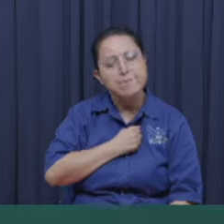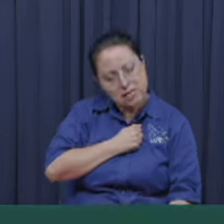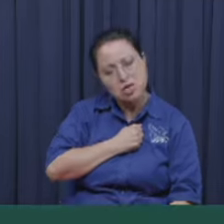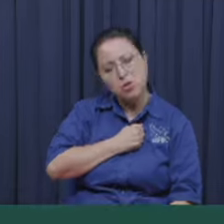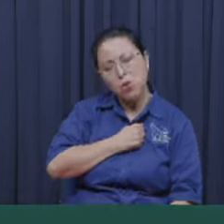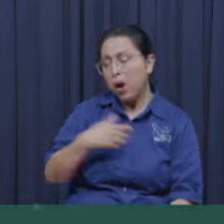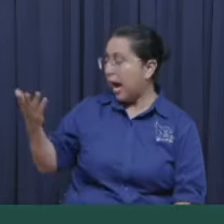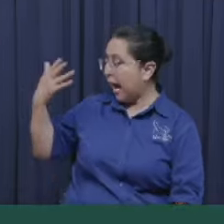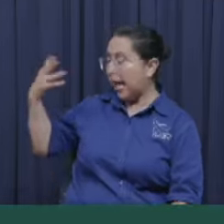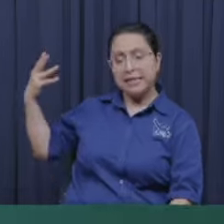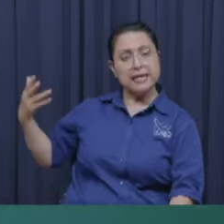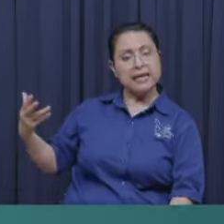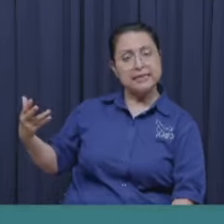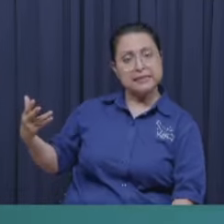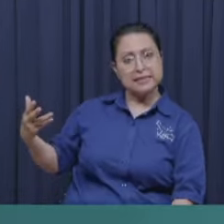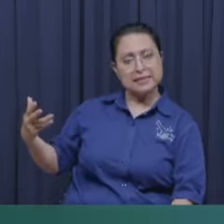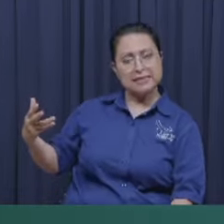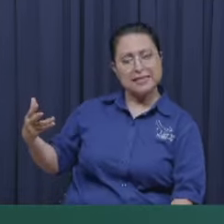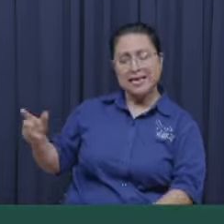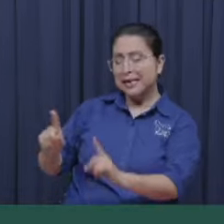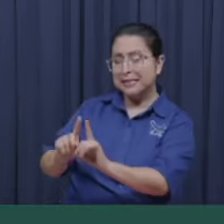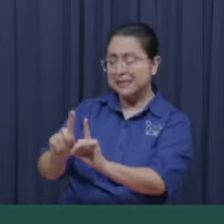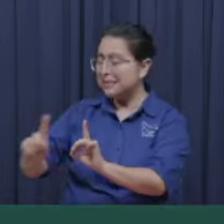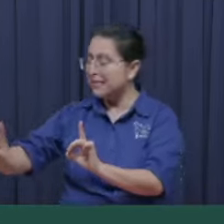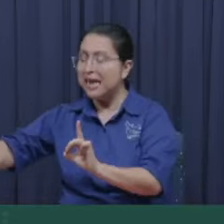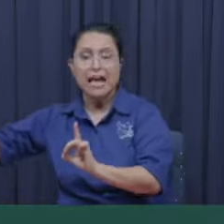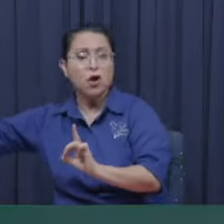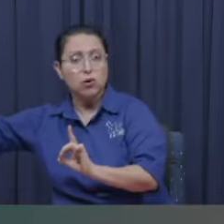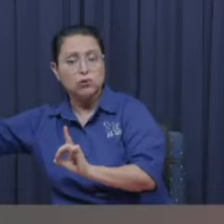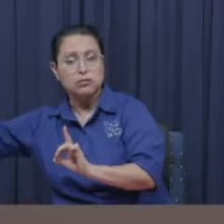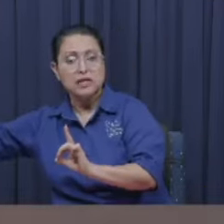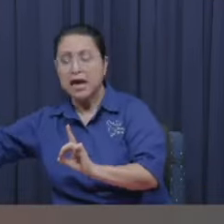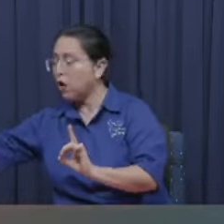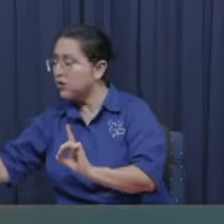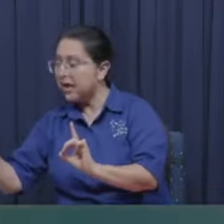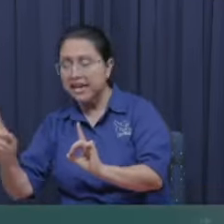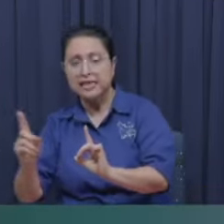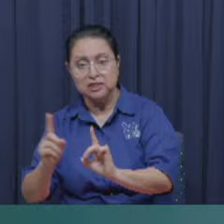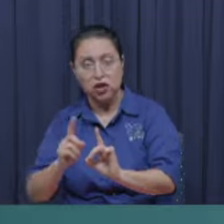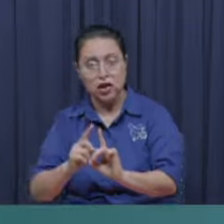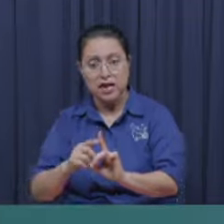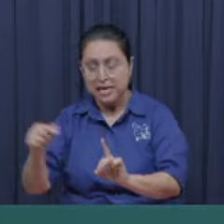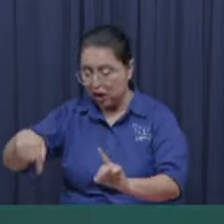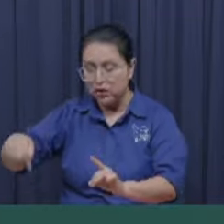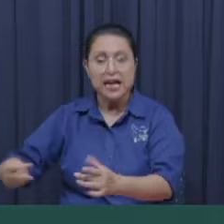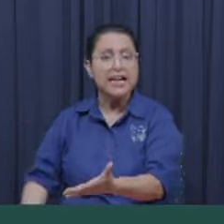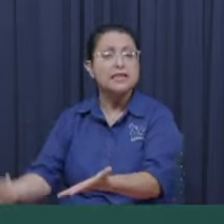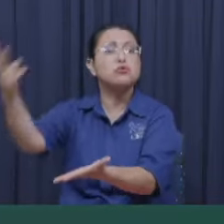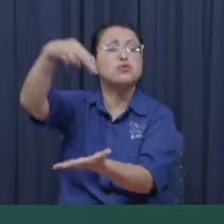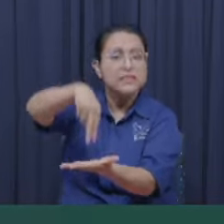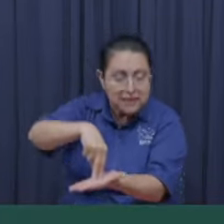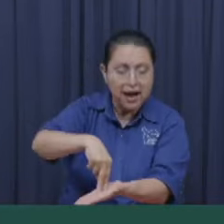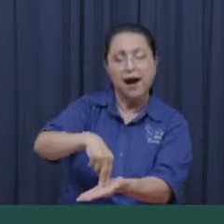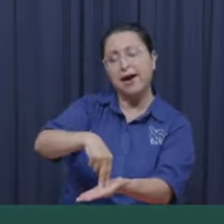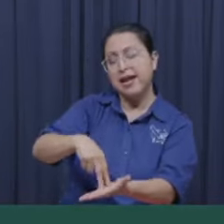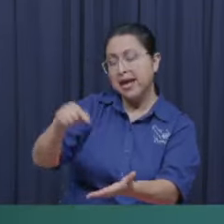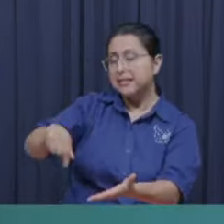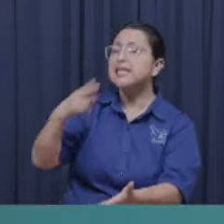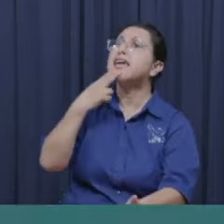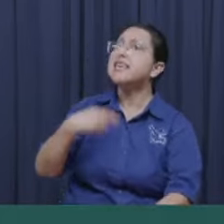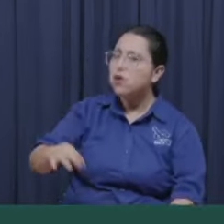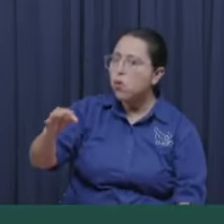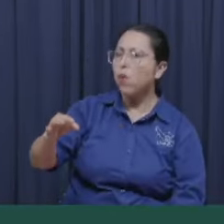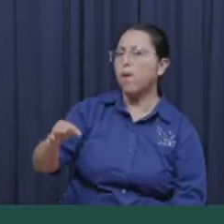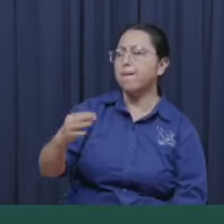estaba perdido y ha sido encontrado. Estaba muerto y ha sido resucitado. Este hijo mío